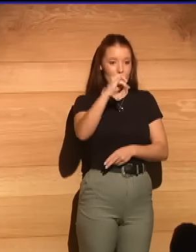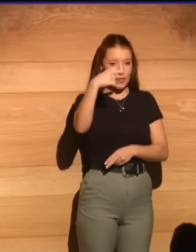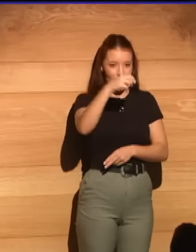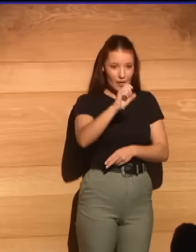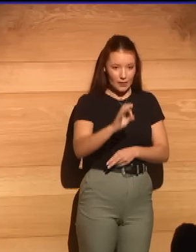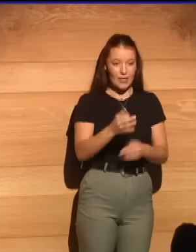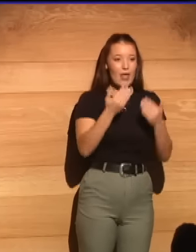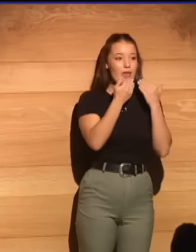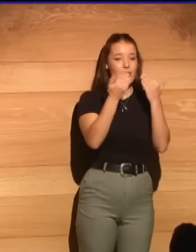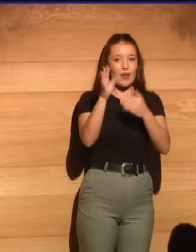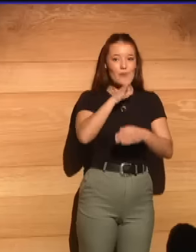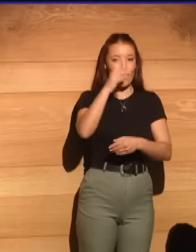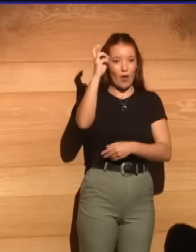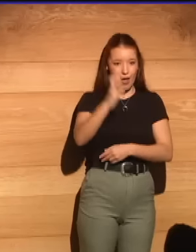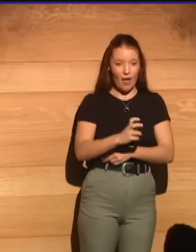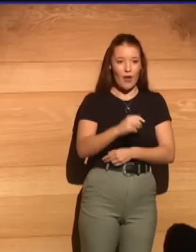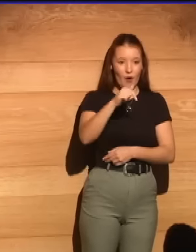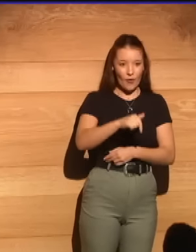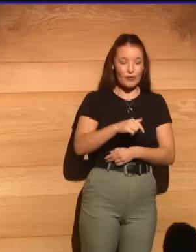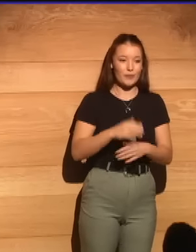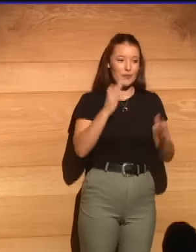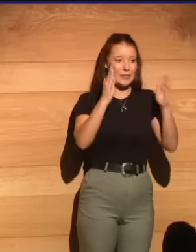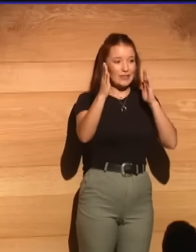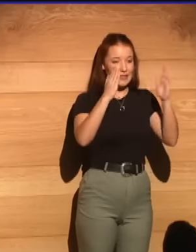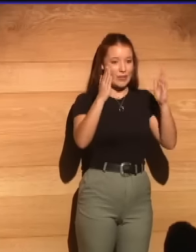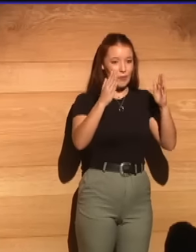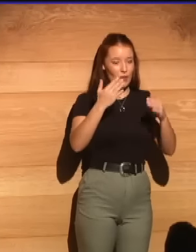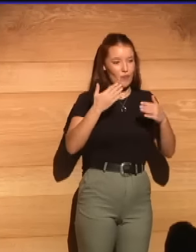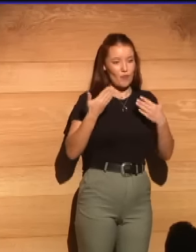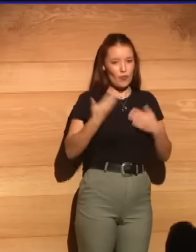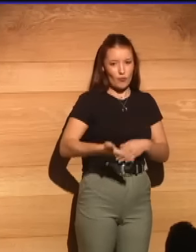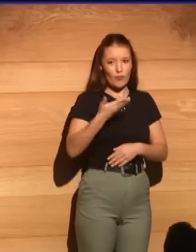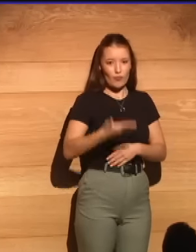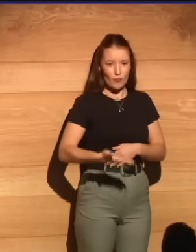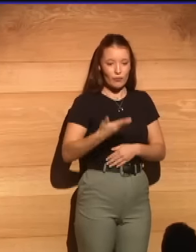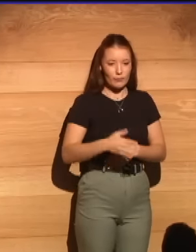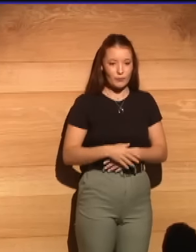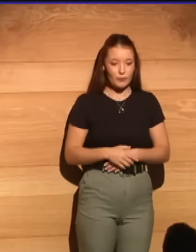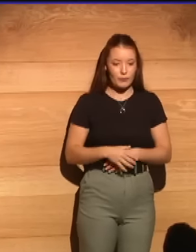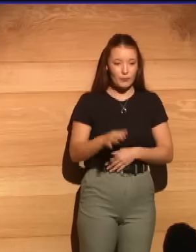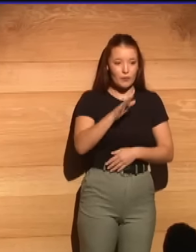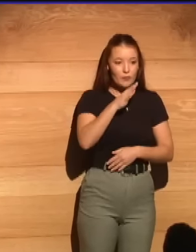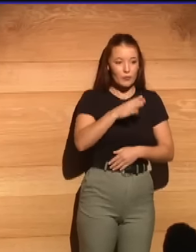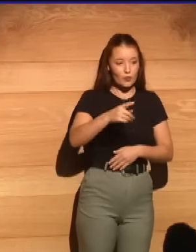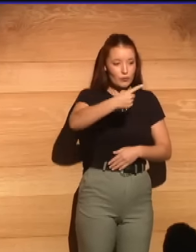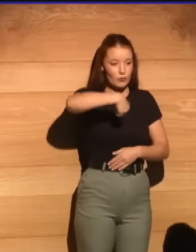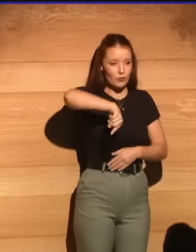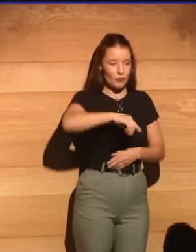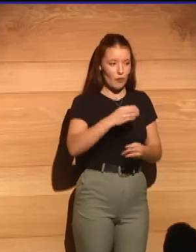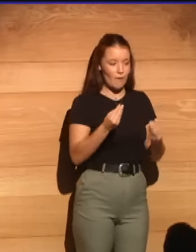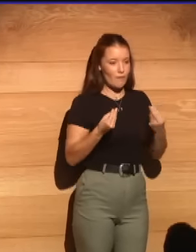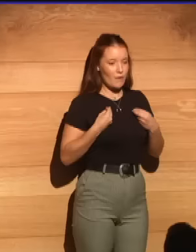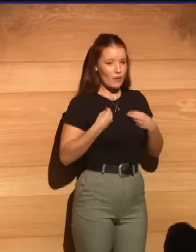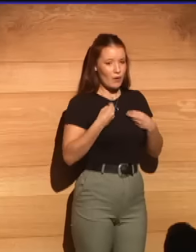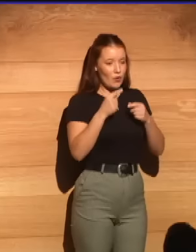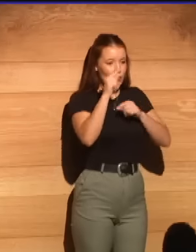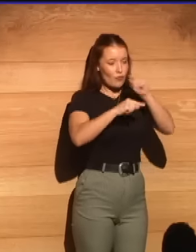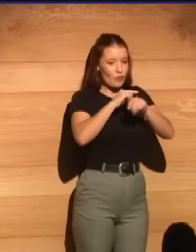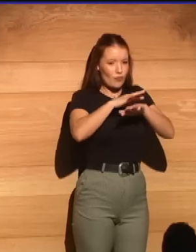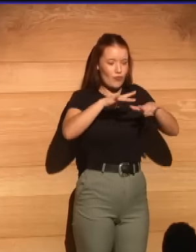con nosotros en este momento que creo que es crucial, porque estamos viviendo la pandemia, ha